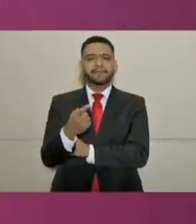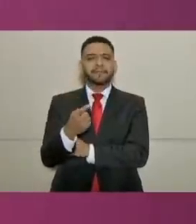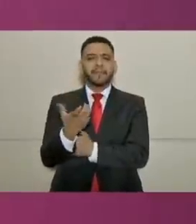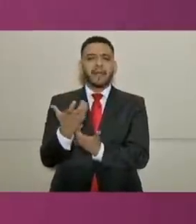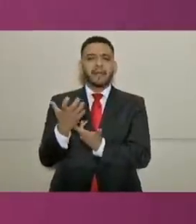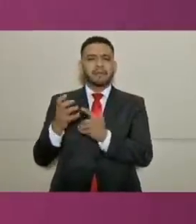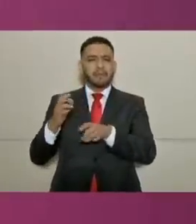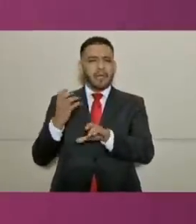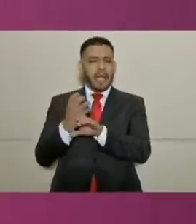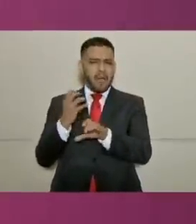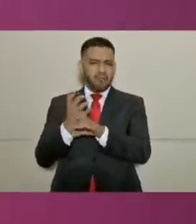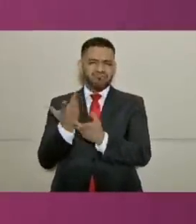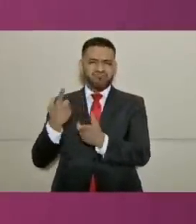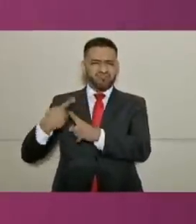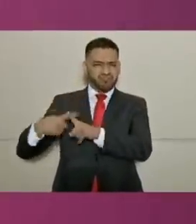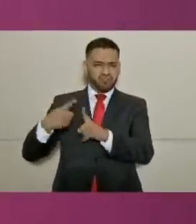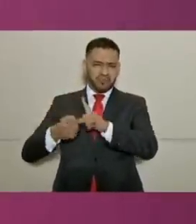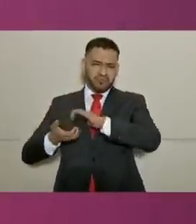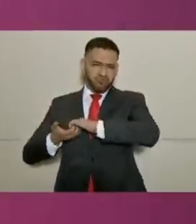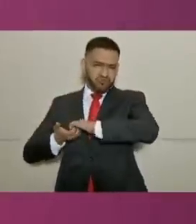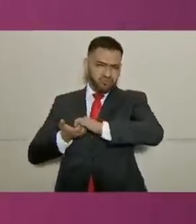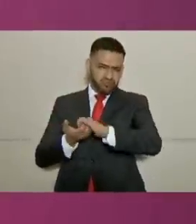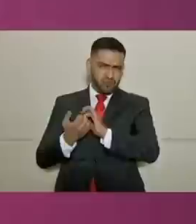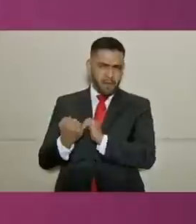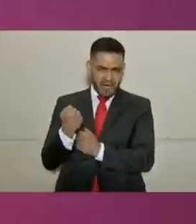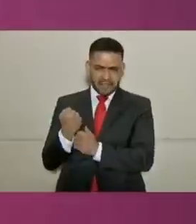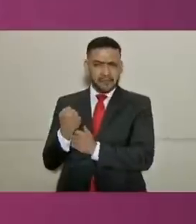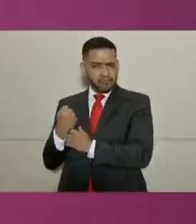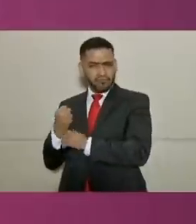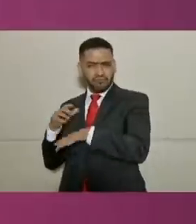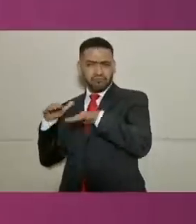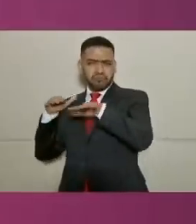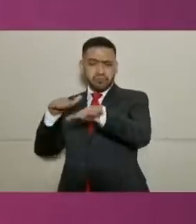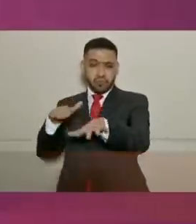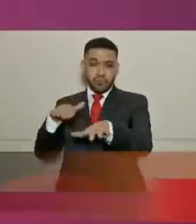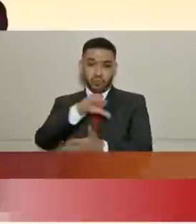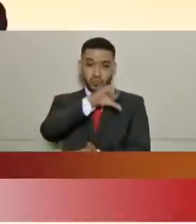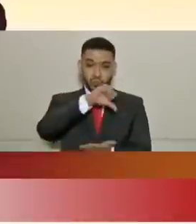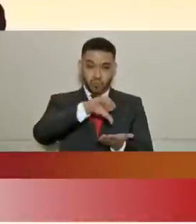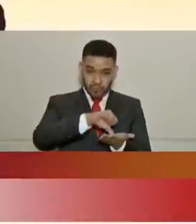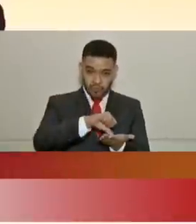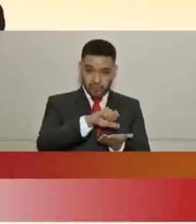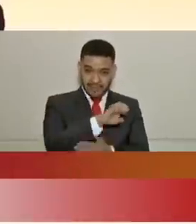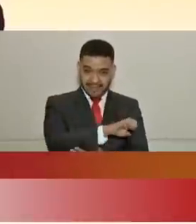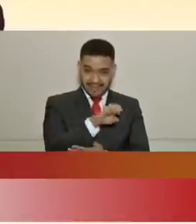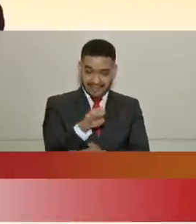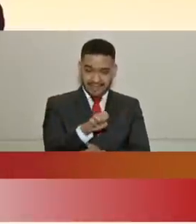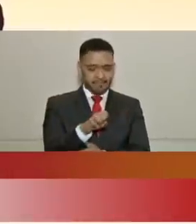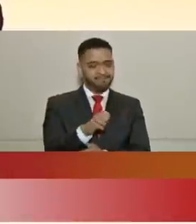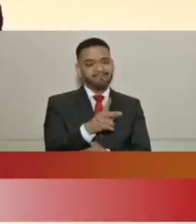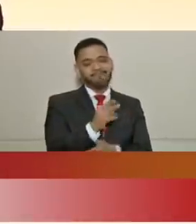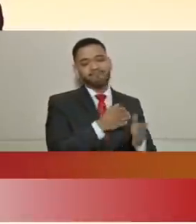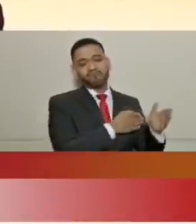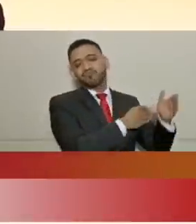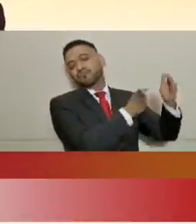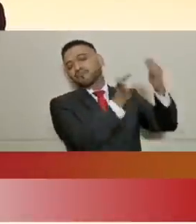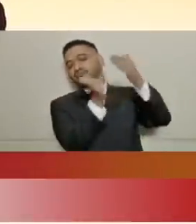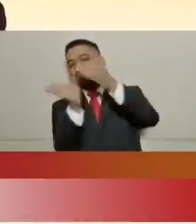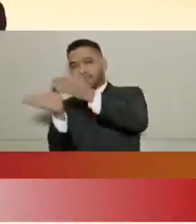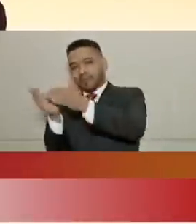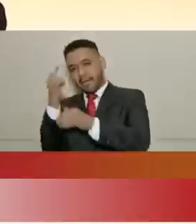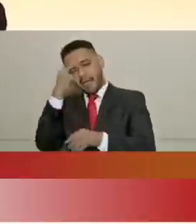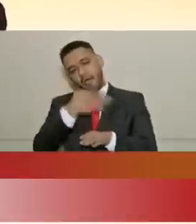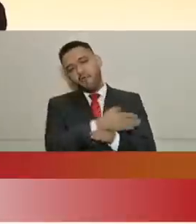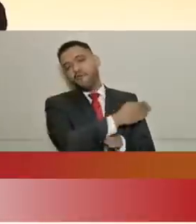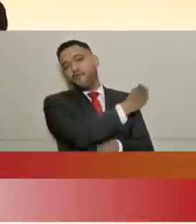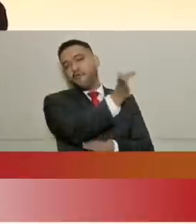transportes de carga al centro de Ensenada. Se nos informa